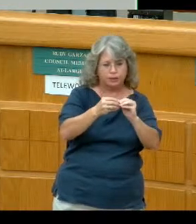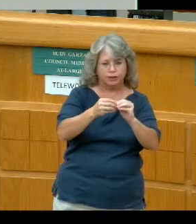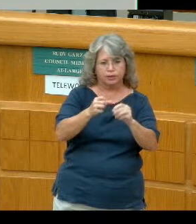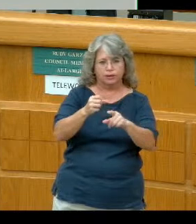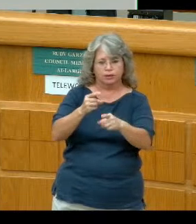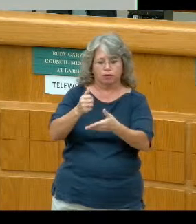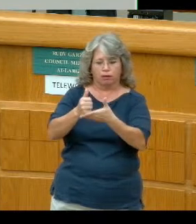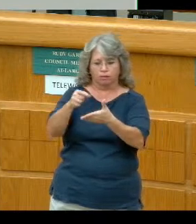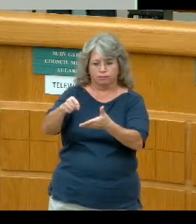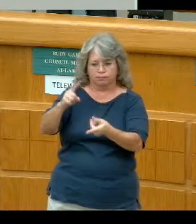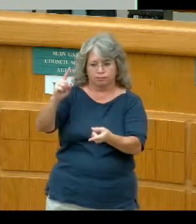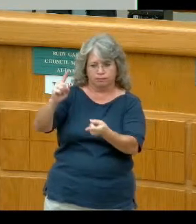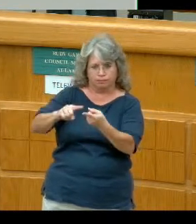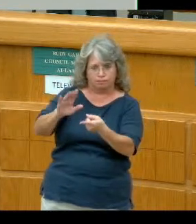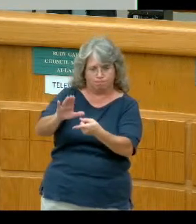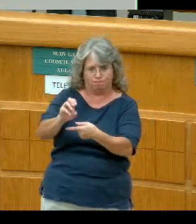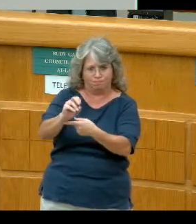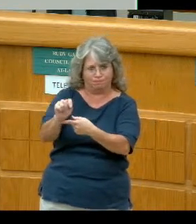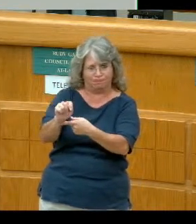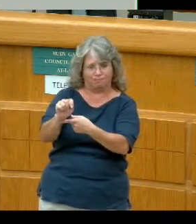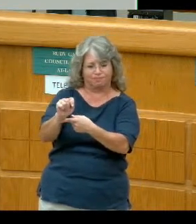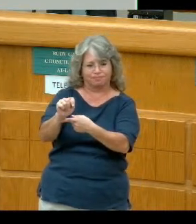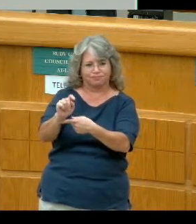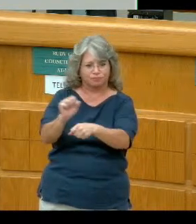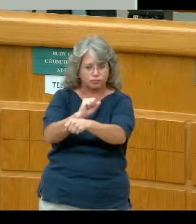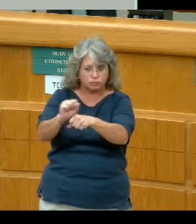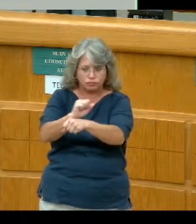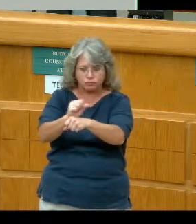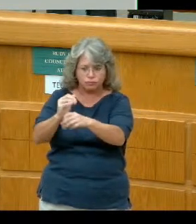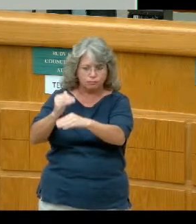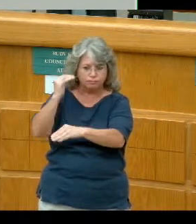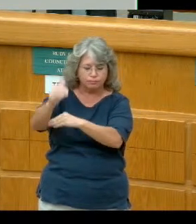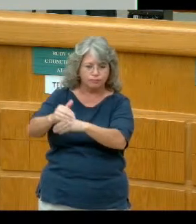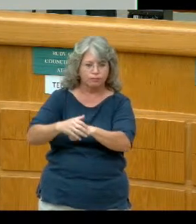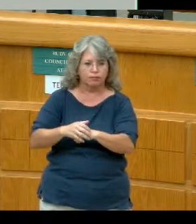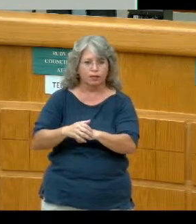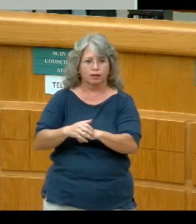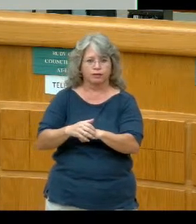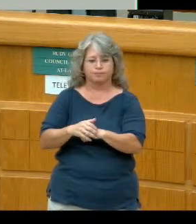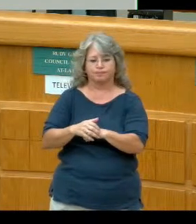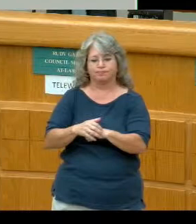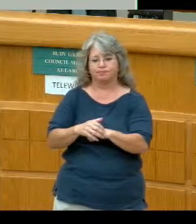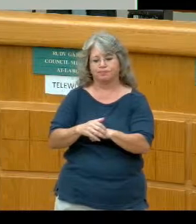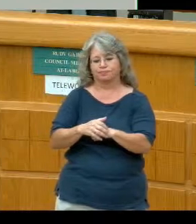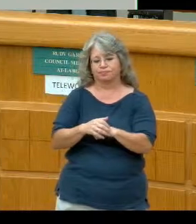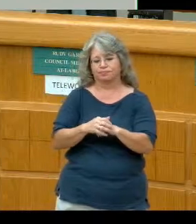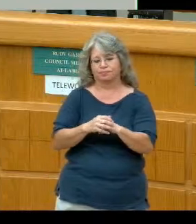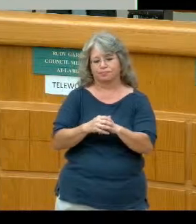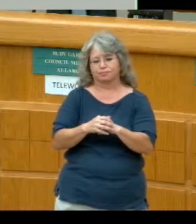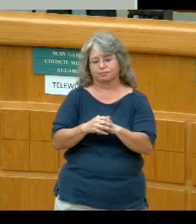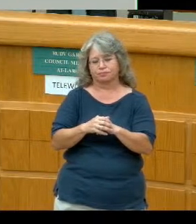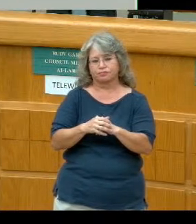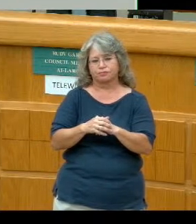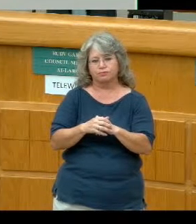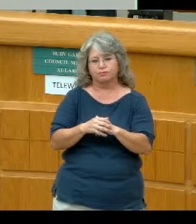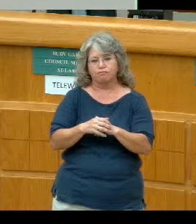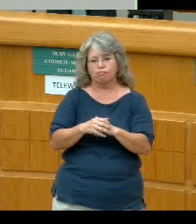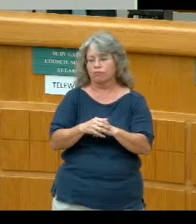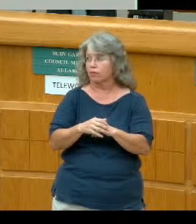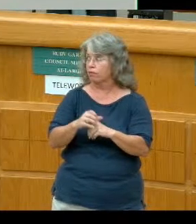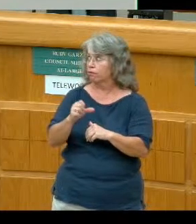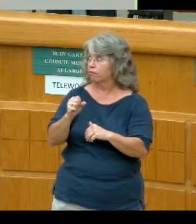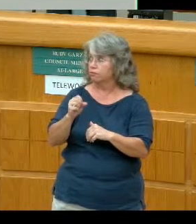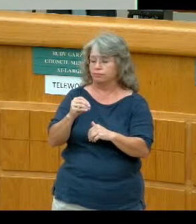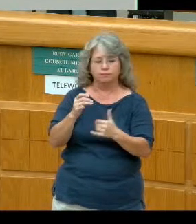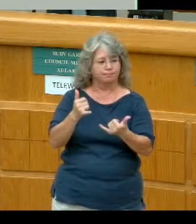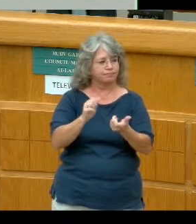basis. And definitely not put us back in a situation where we really start to need those FEMA nurses and more than we already have.